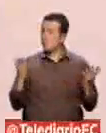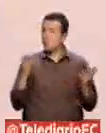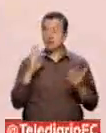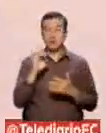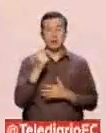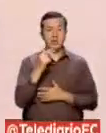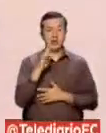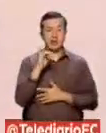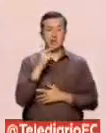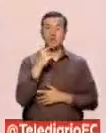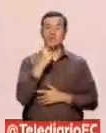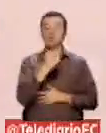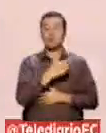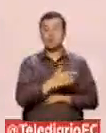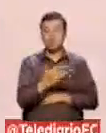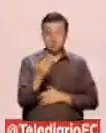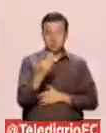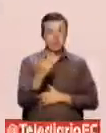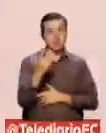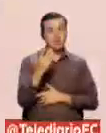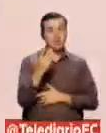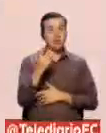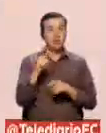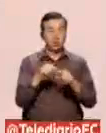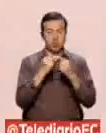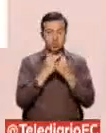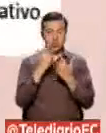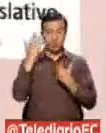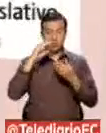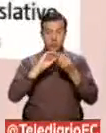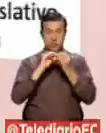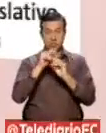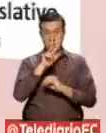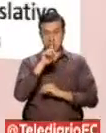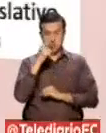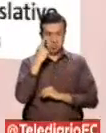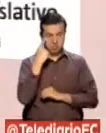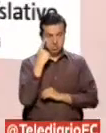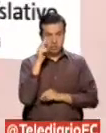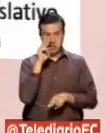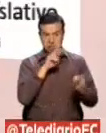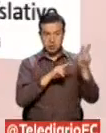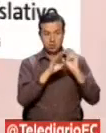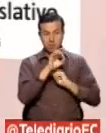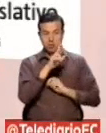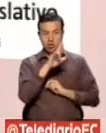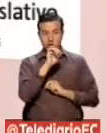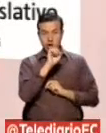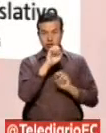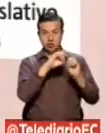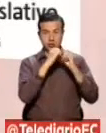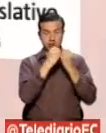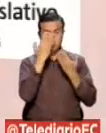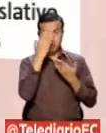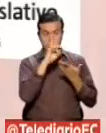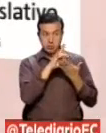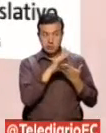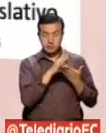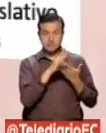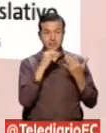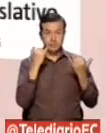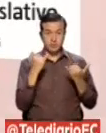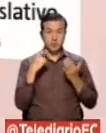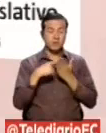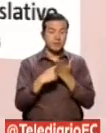El Telégrafo nos dice: Creo analiza la expulsión de Flores. Tema de Spini Vallejo vuelve hoy